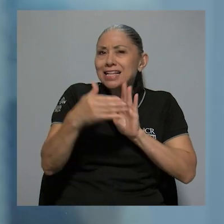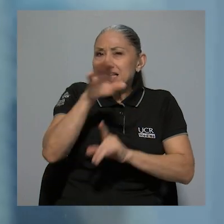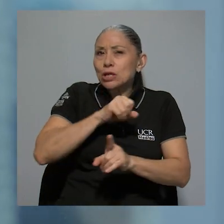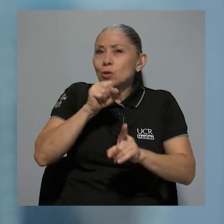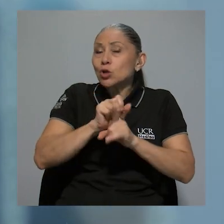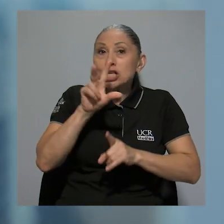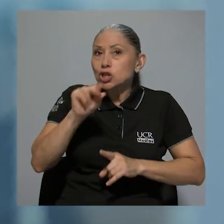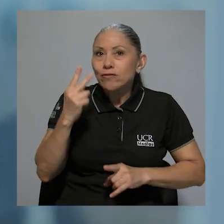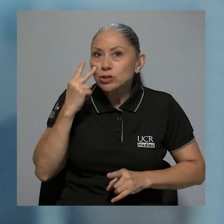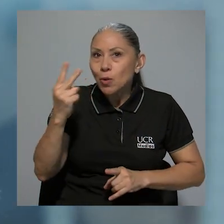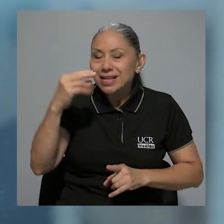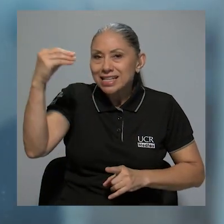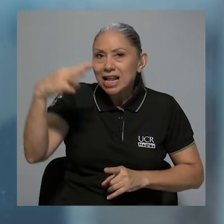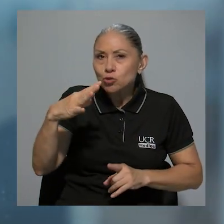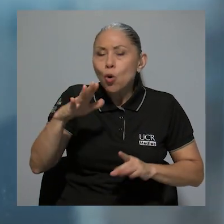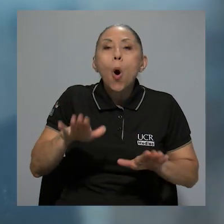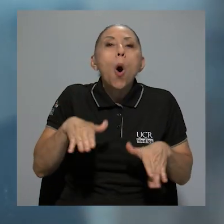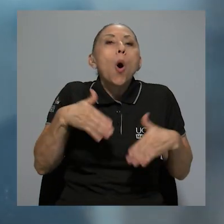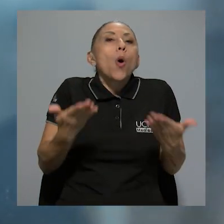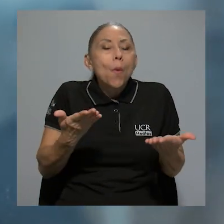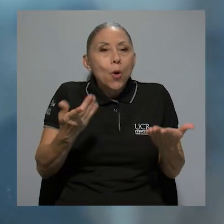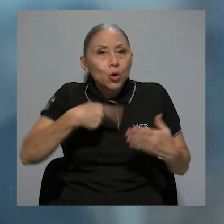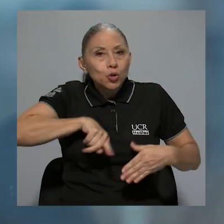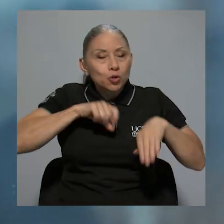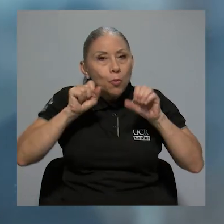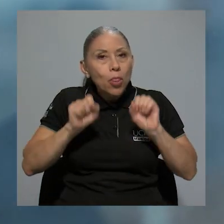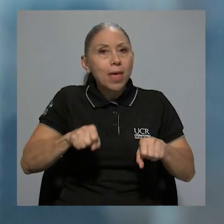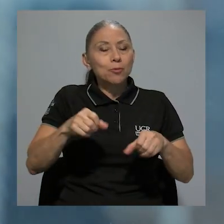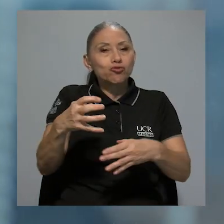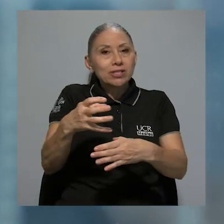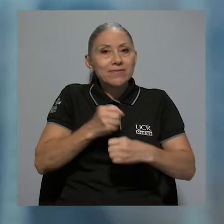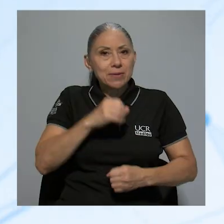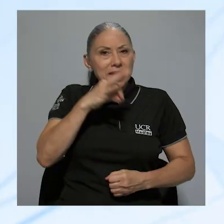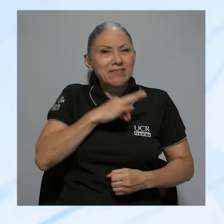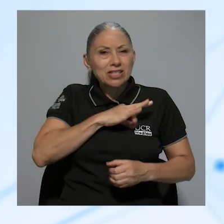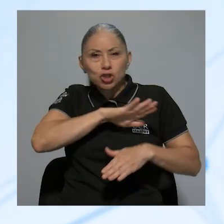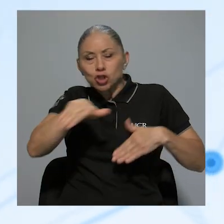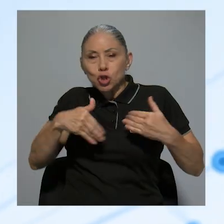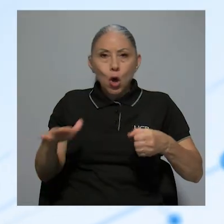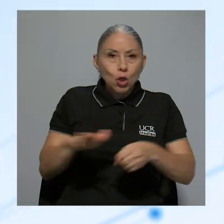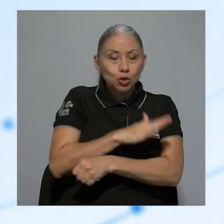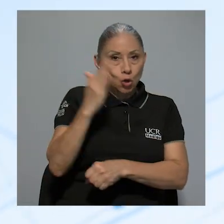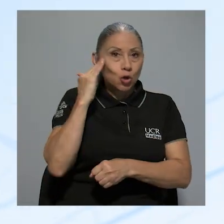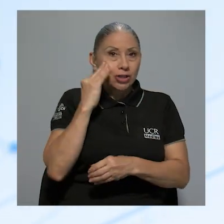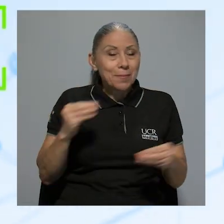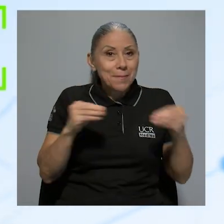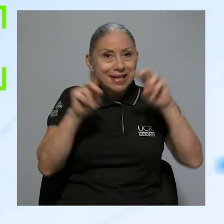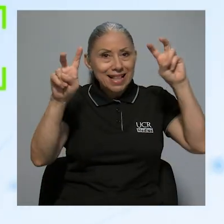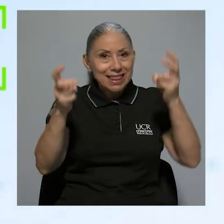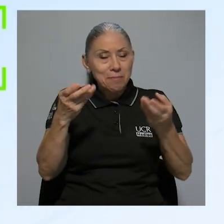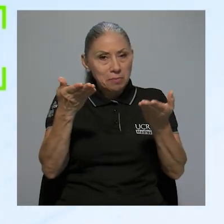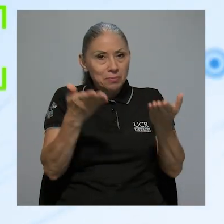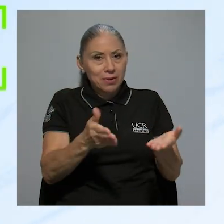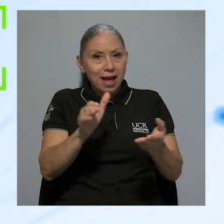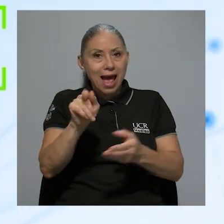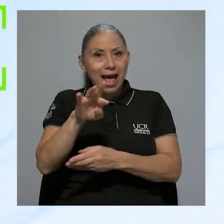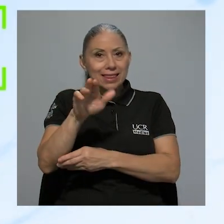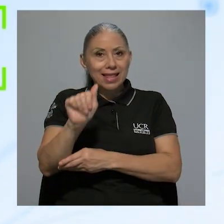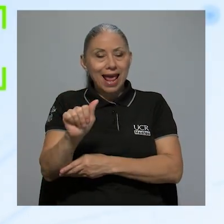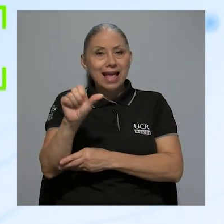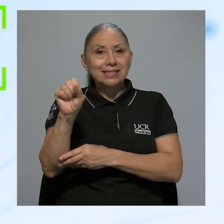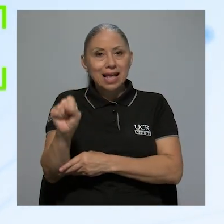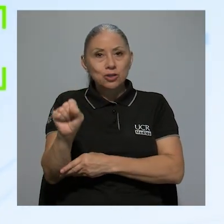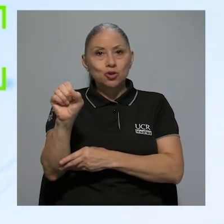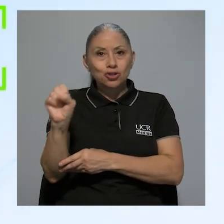cómo podemos recibir todos sus beneficios? Para conocer más sobre este tema, nos acompaña Andrea Sancho